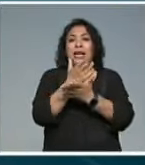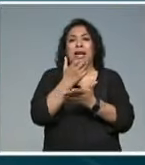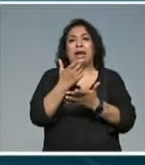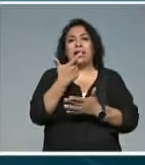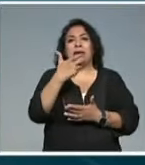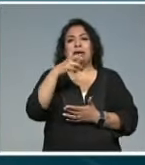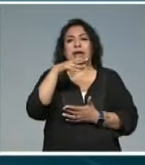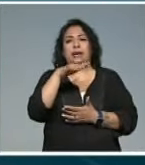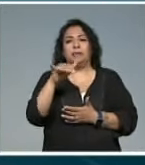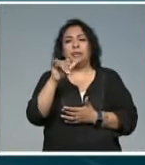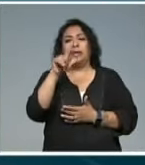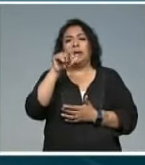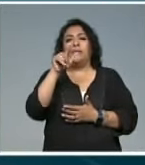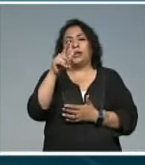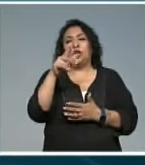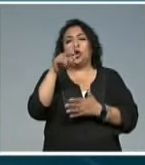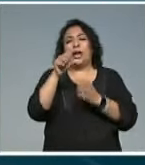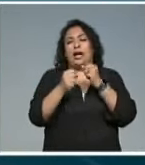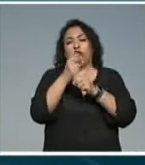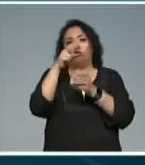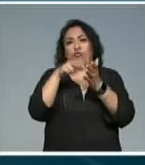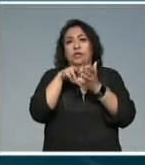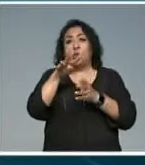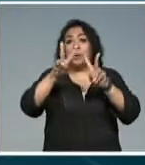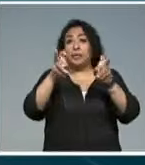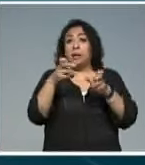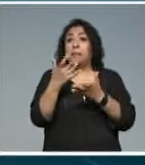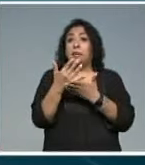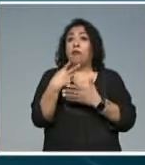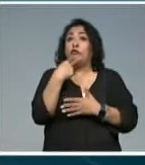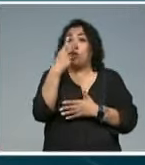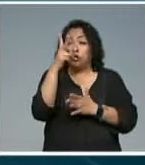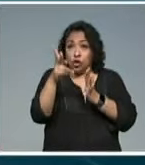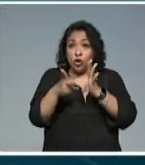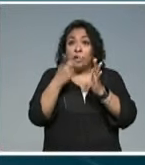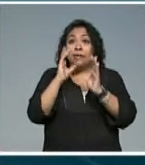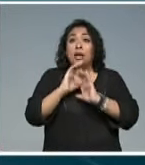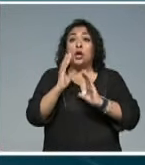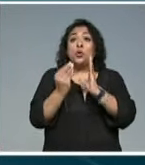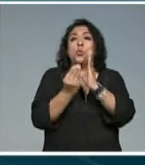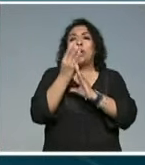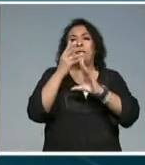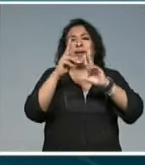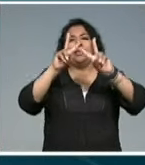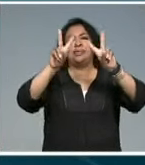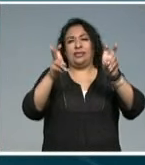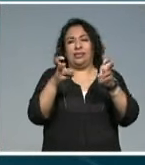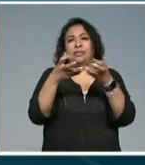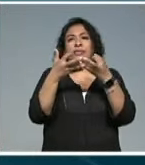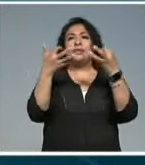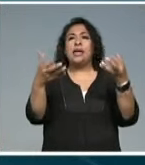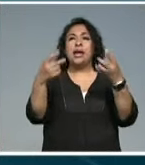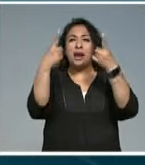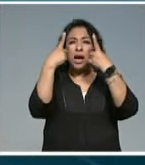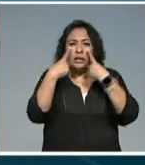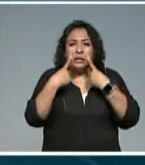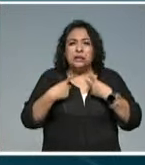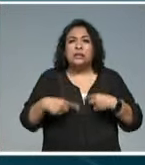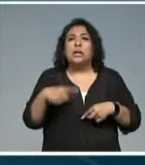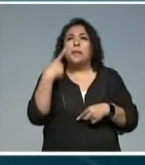por su álbum Esperando tu Voz, está de regreso con una nueva canción titulada La Tierra Llora, en la que expresa